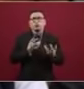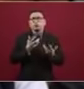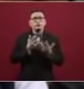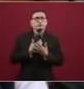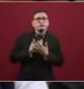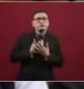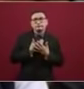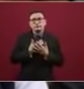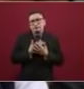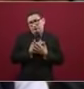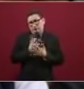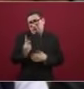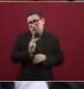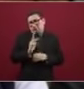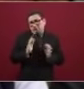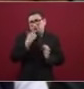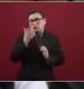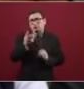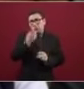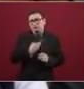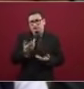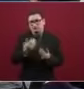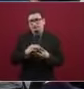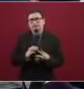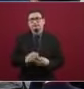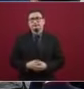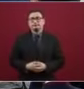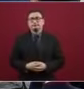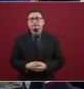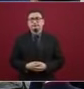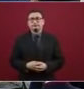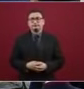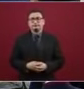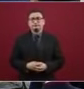muy similar. Entonces, para que nos comente al respecto. Gracias. Bueno,